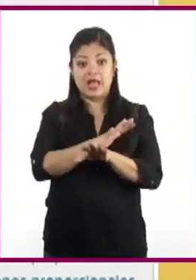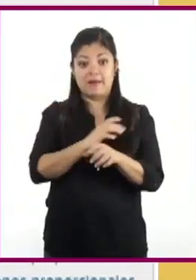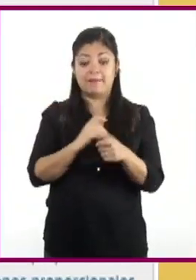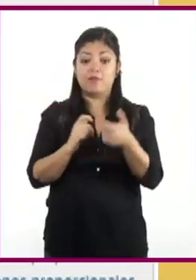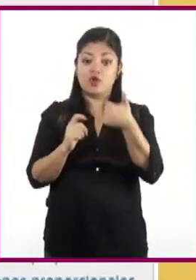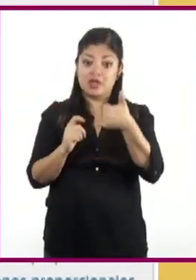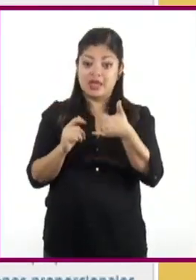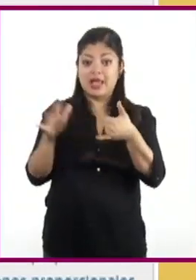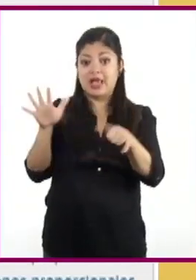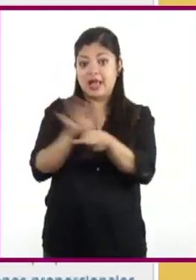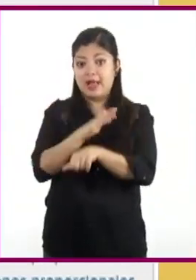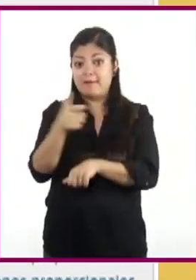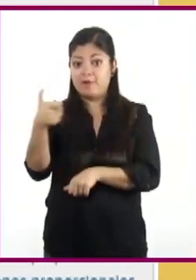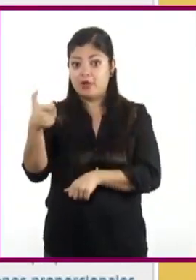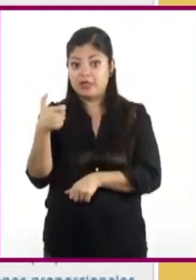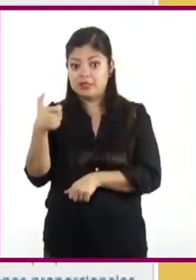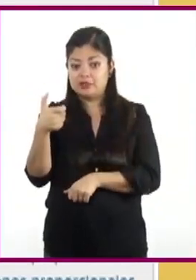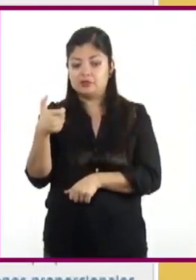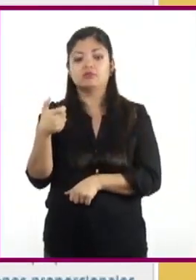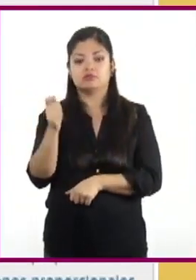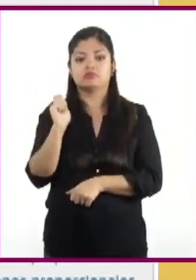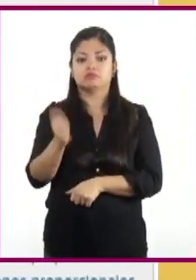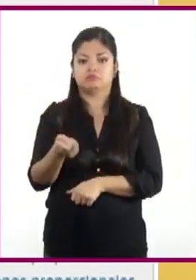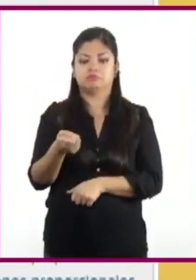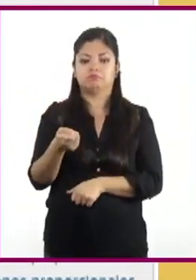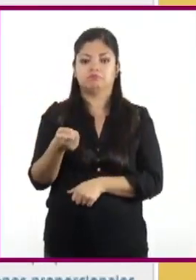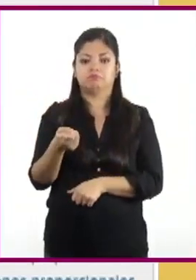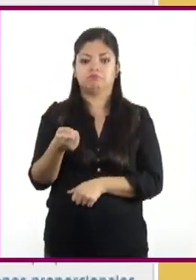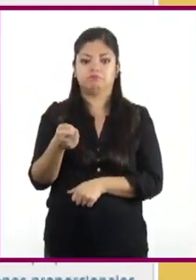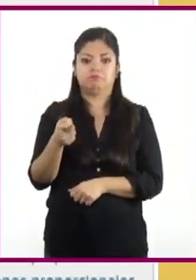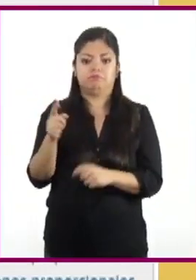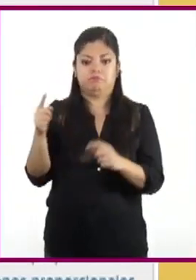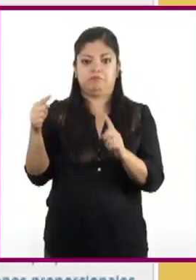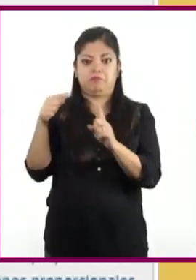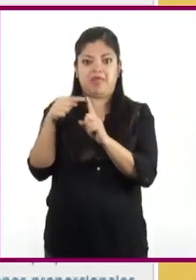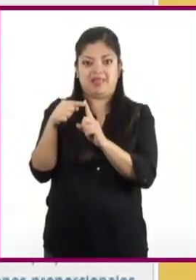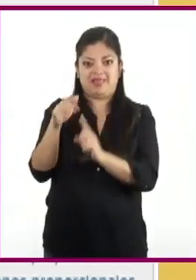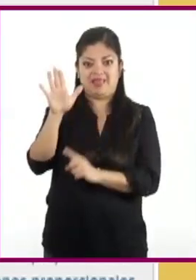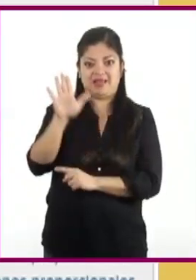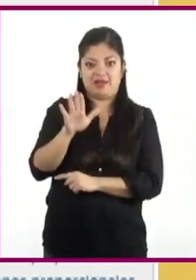x, cambio en y entre el cambio en x,